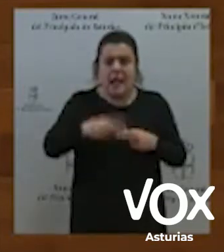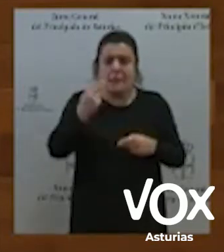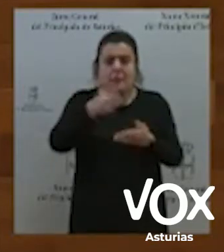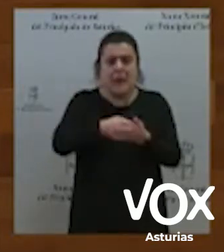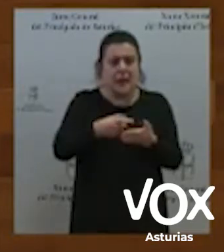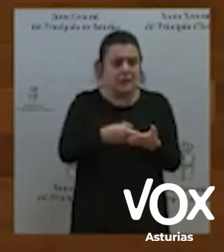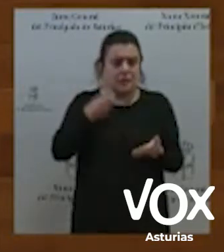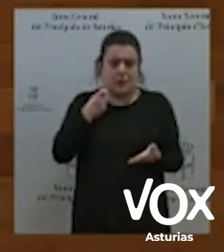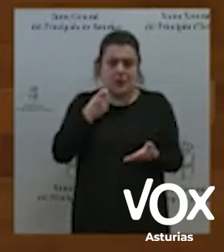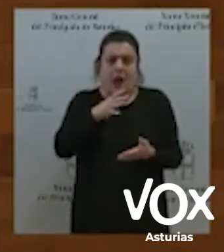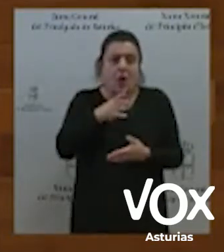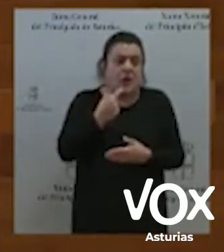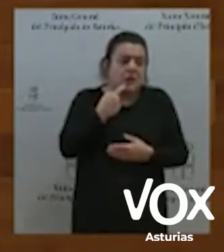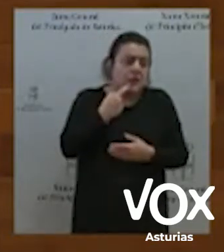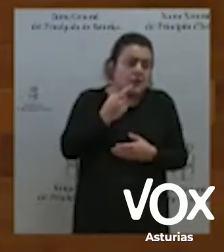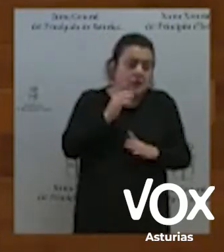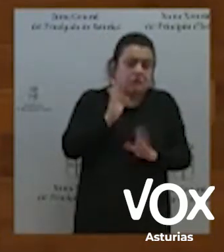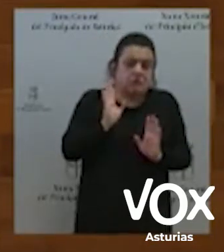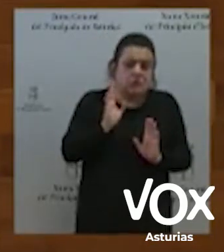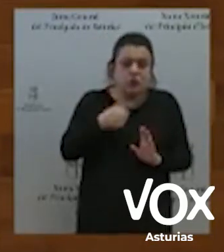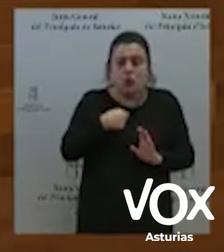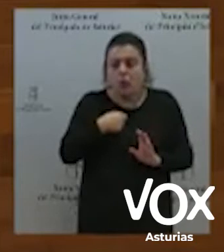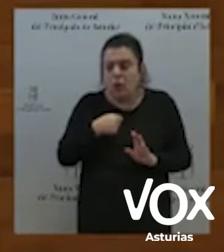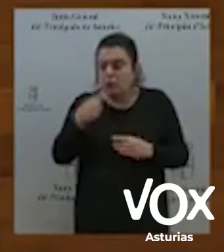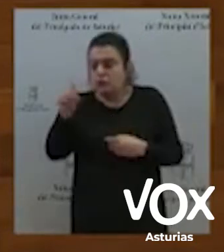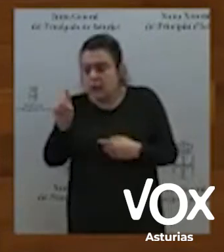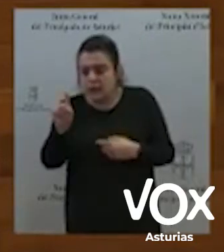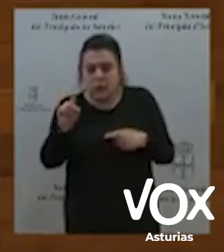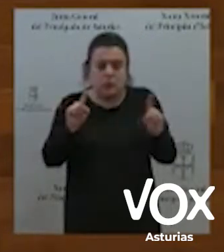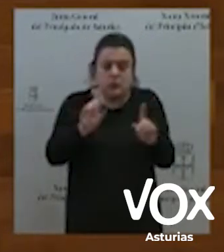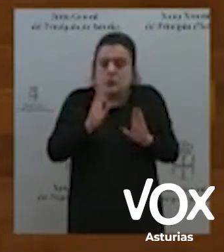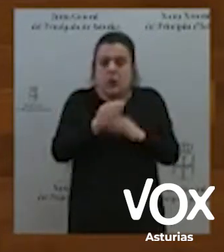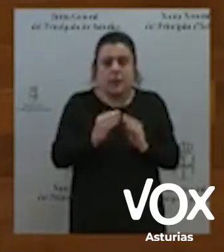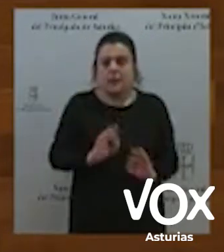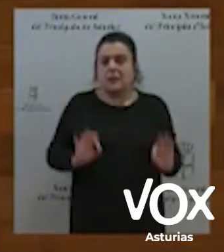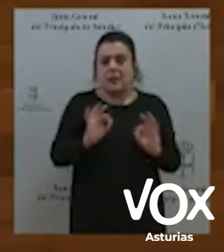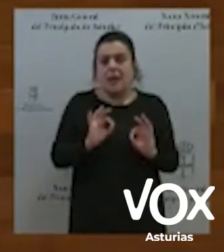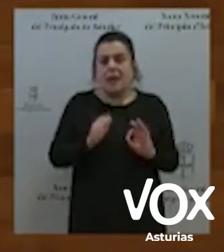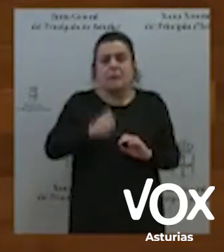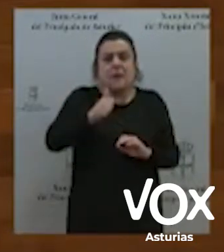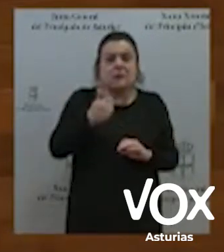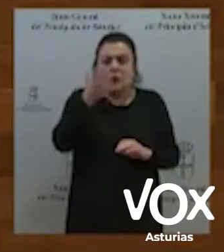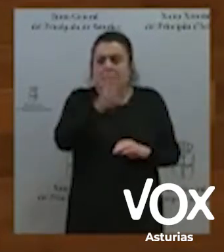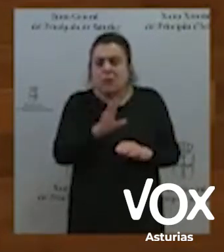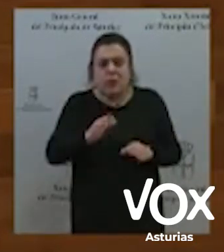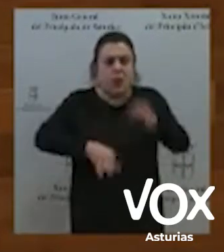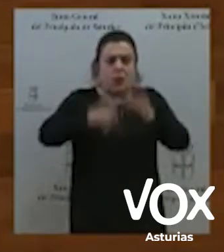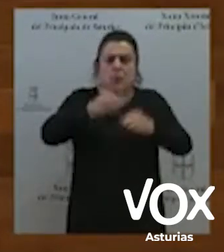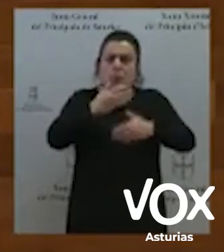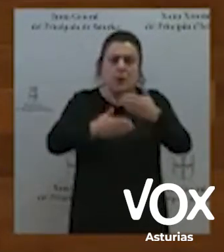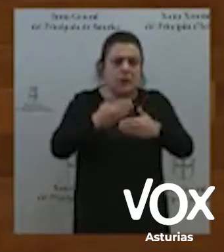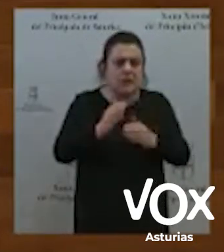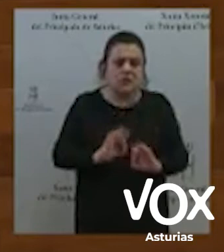y que si unos y otros. Ni siquiera un proceso contencioso contra la adjudicación directa hecha en su día por el señor Cascos. Como siempre